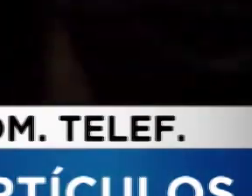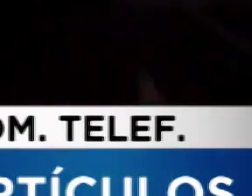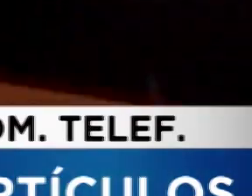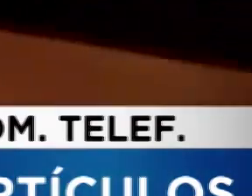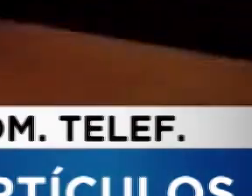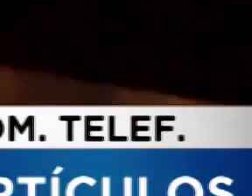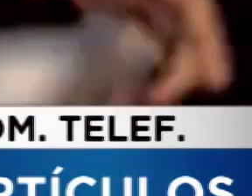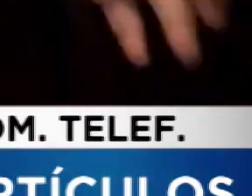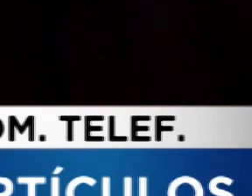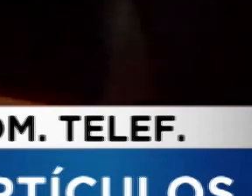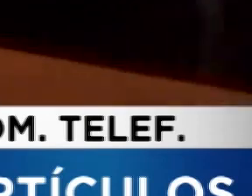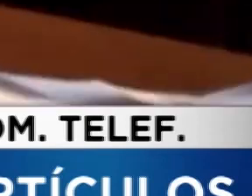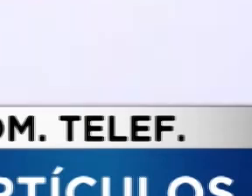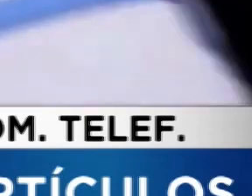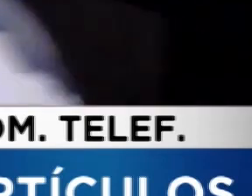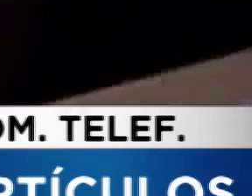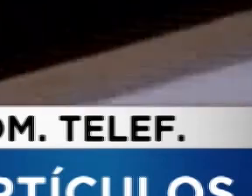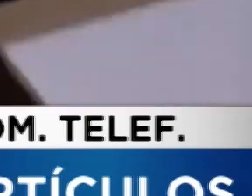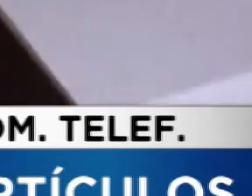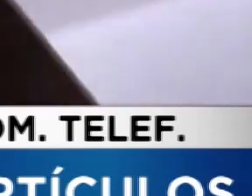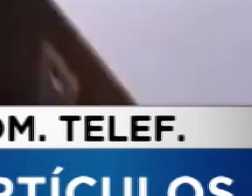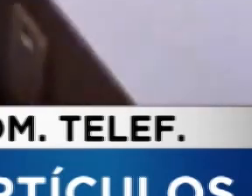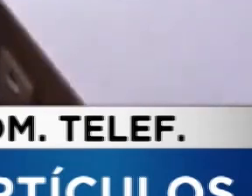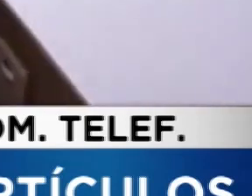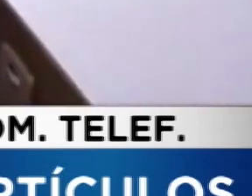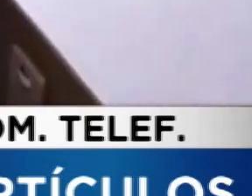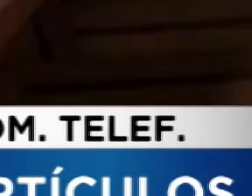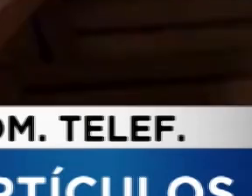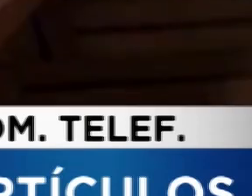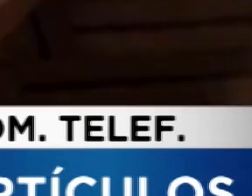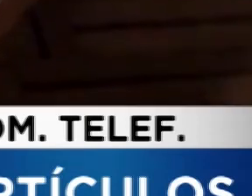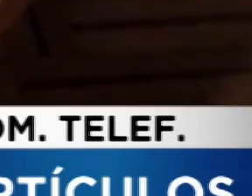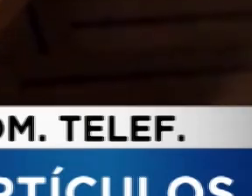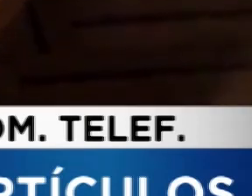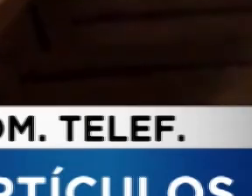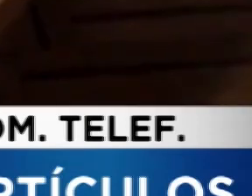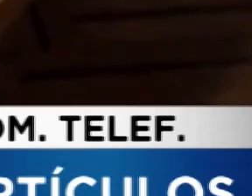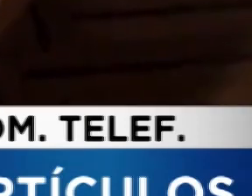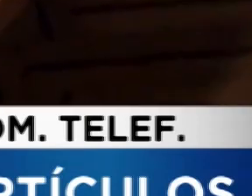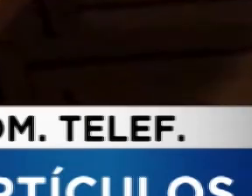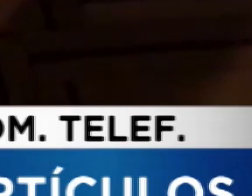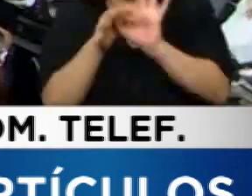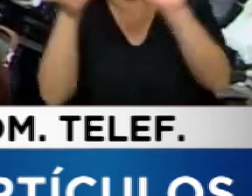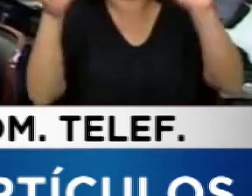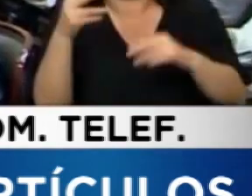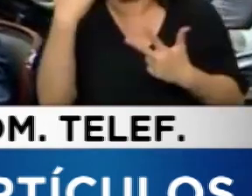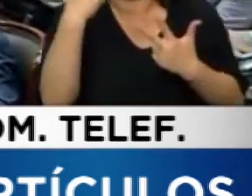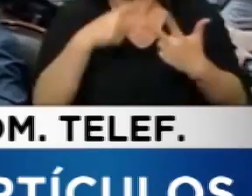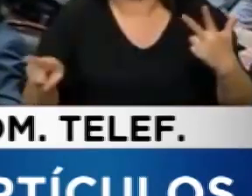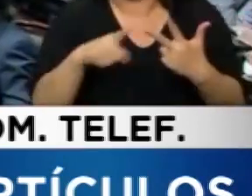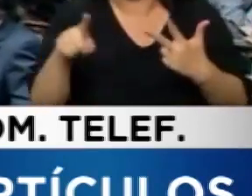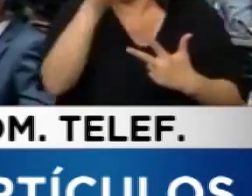creo yo. Esta libertad del aspecto político, esta libertad de aprender, esta libertad a